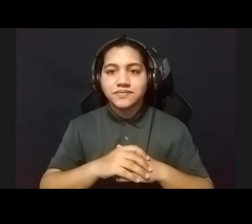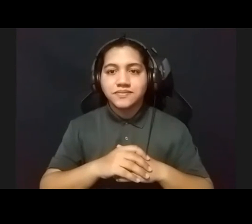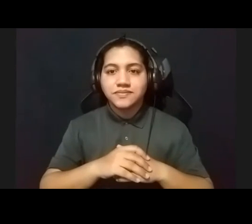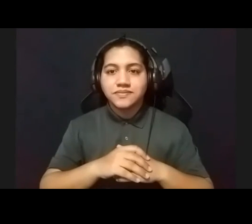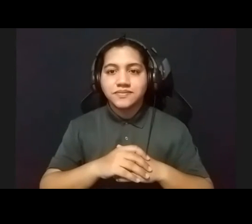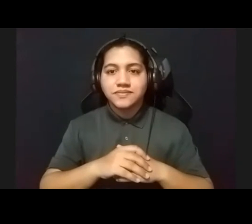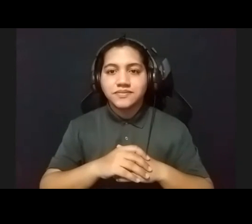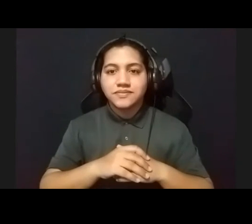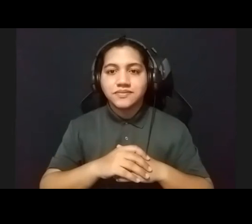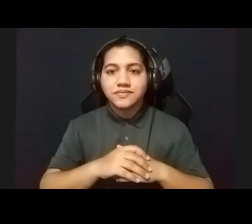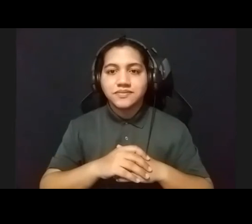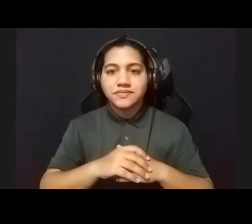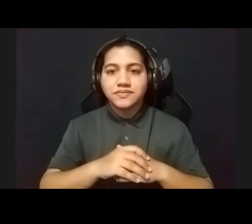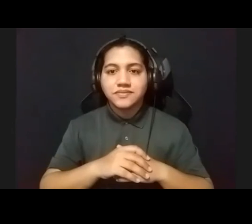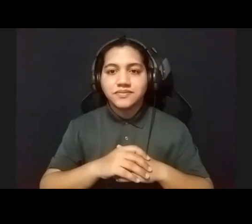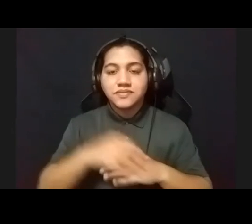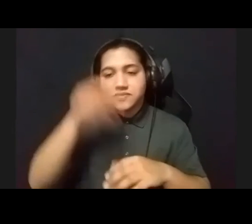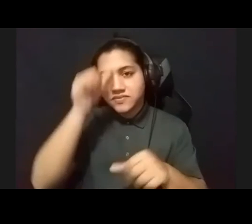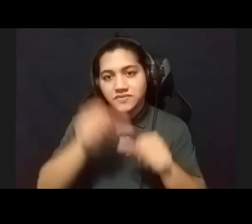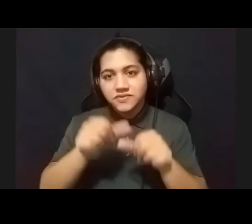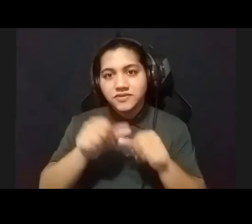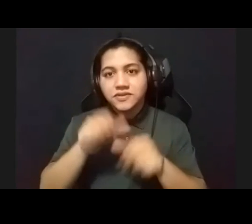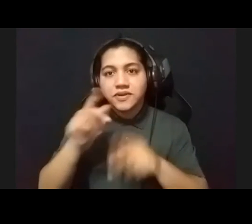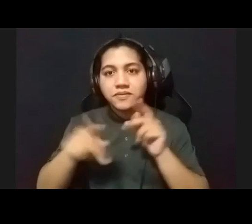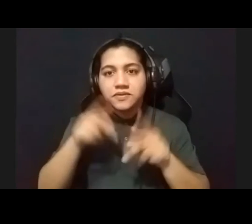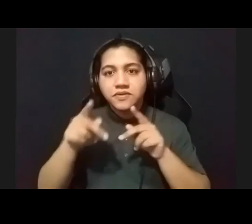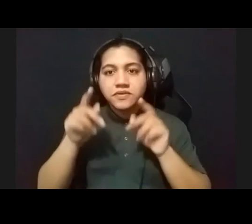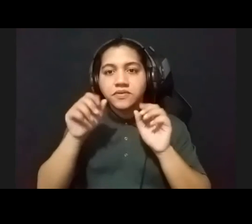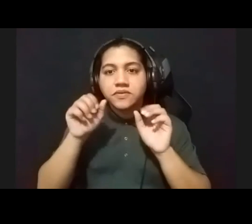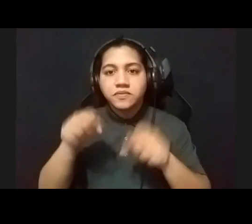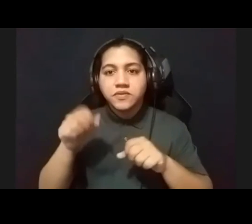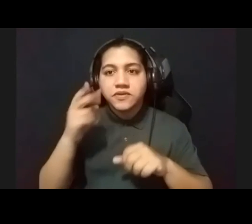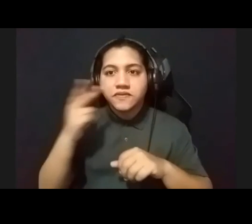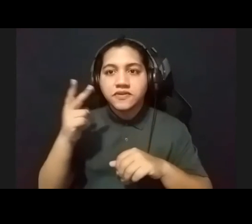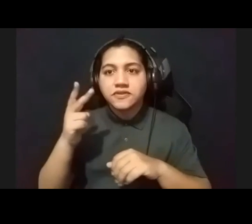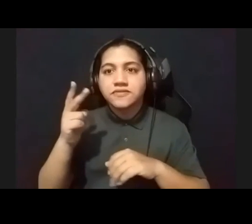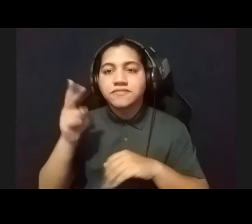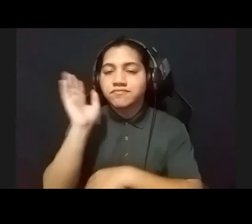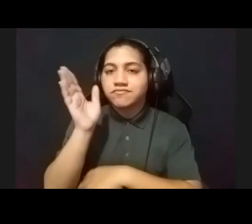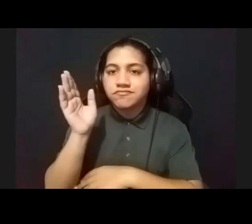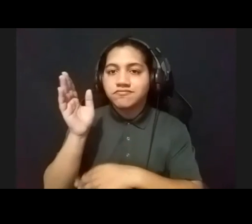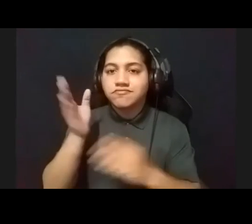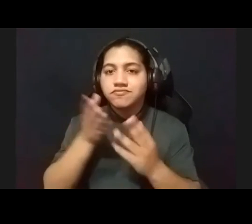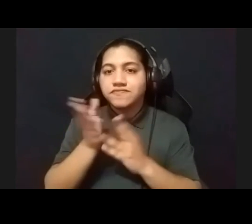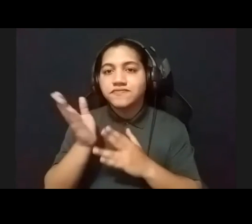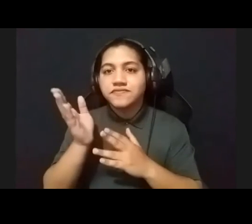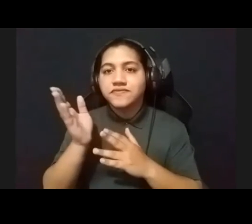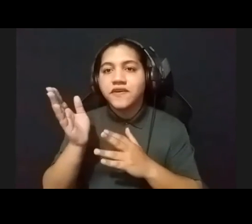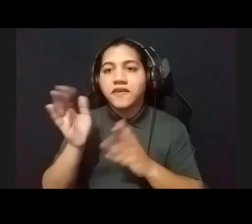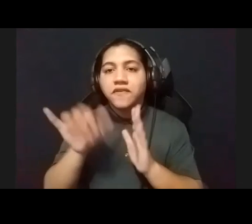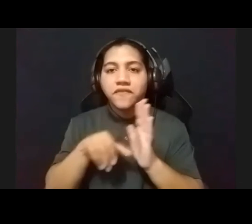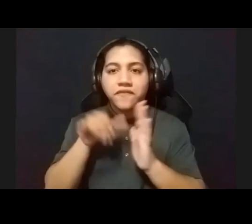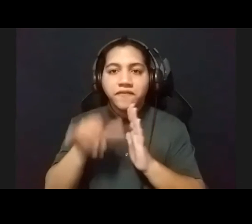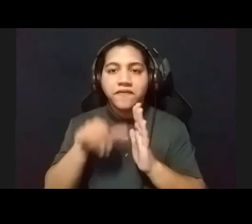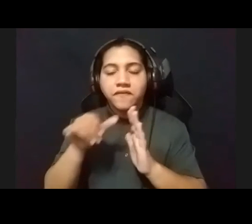muy bien. Les recordamos también a las personas que pueden ver esta charla nuevamente a través de nuestra página de Facebook, o